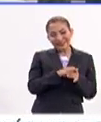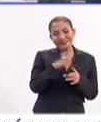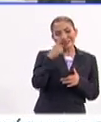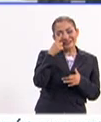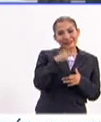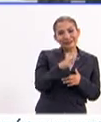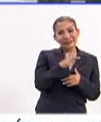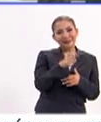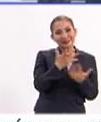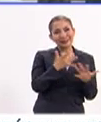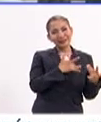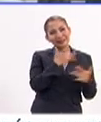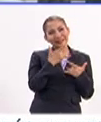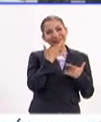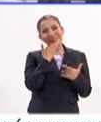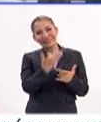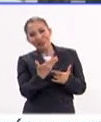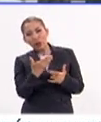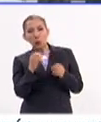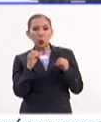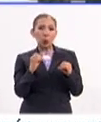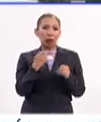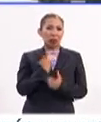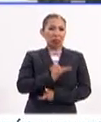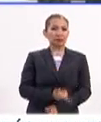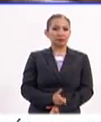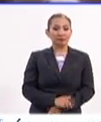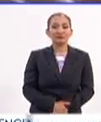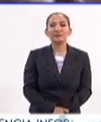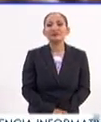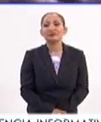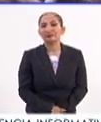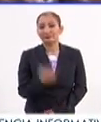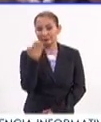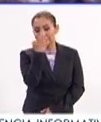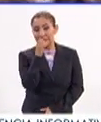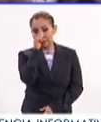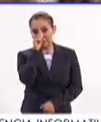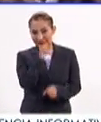para sensaciones agradables o desagradables.